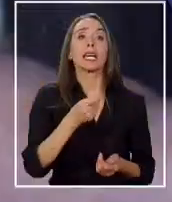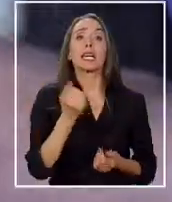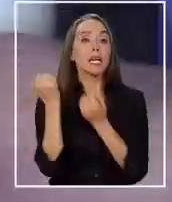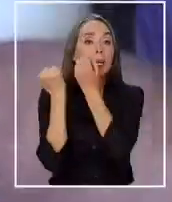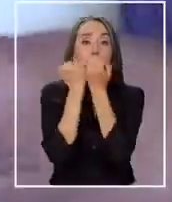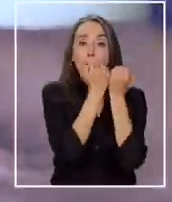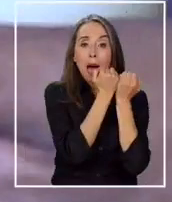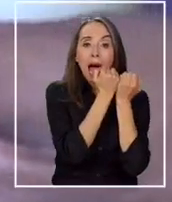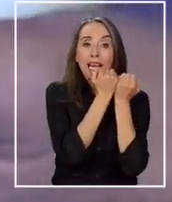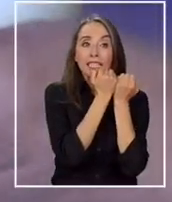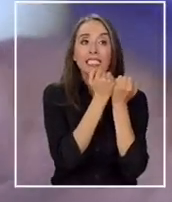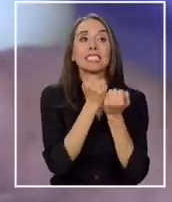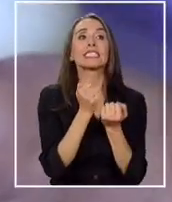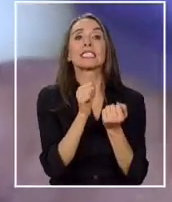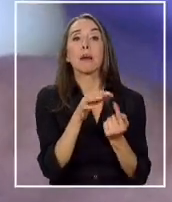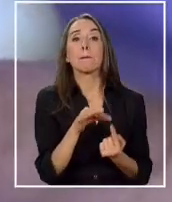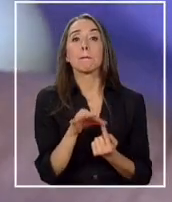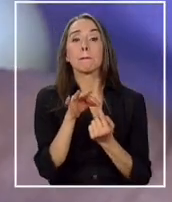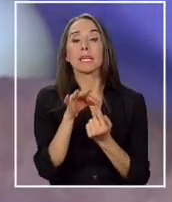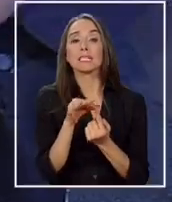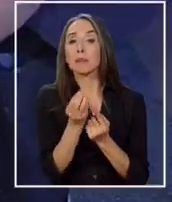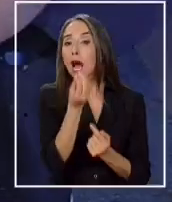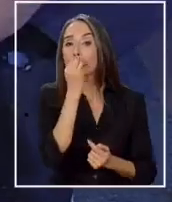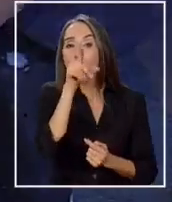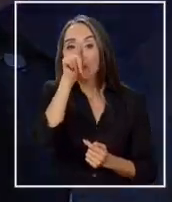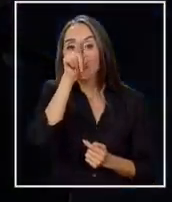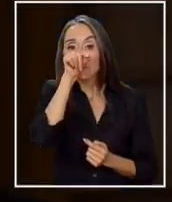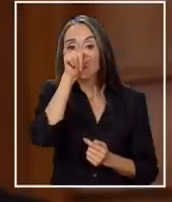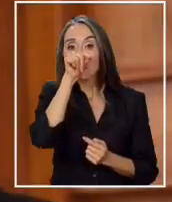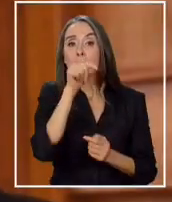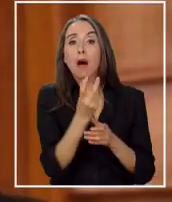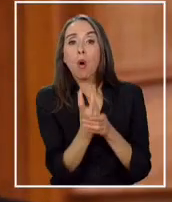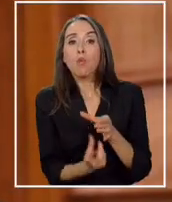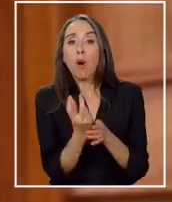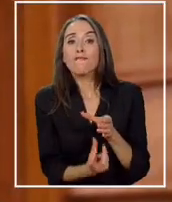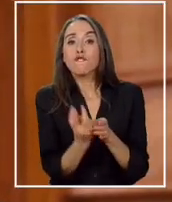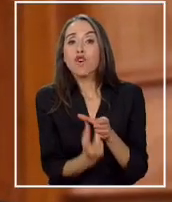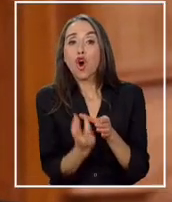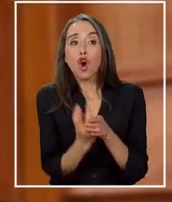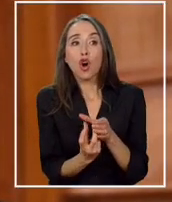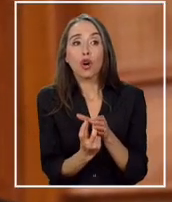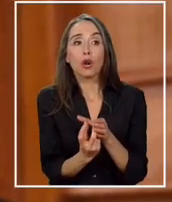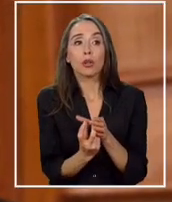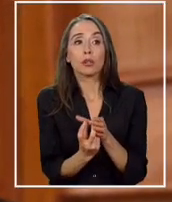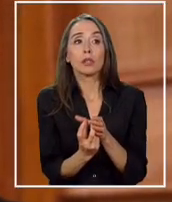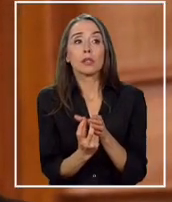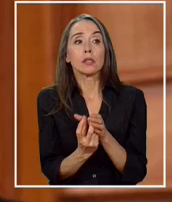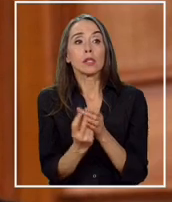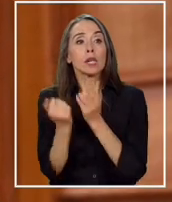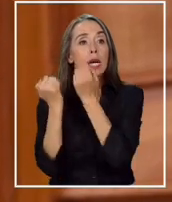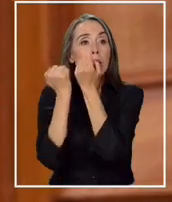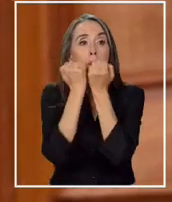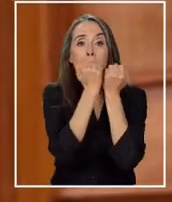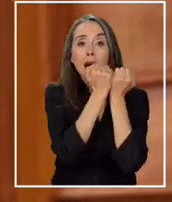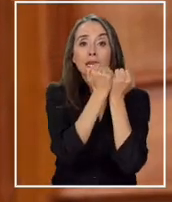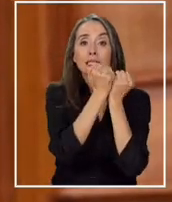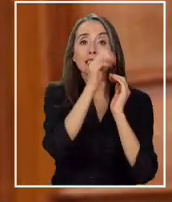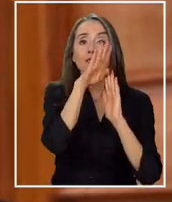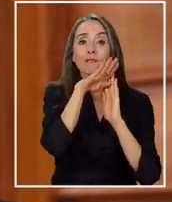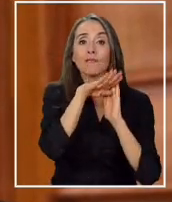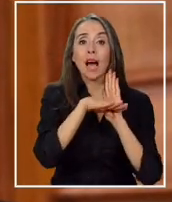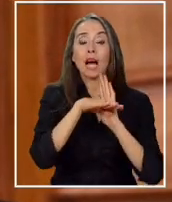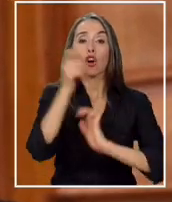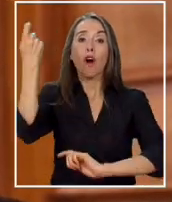le explicaba, que el principal insumo de la producción de huevo ha tenido una tendencia a un